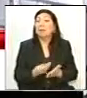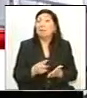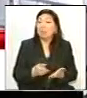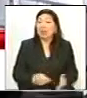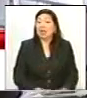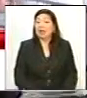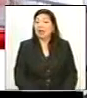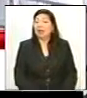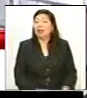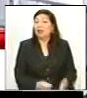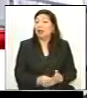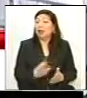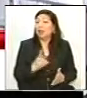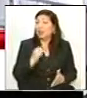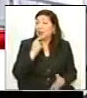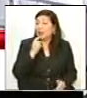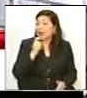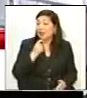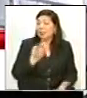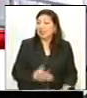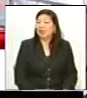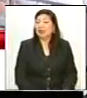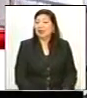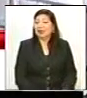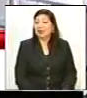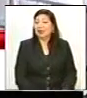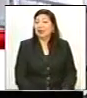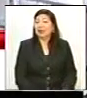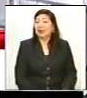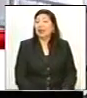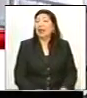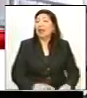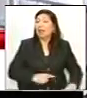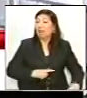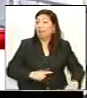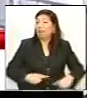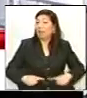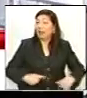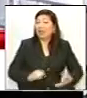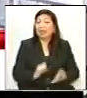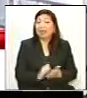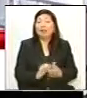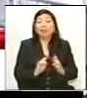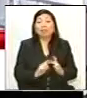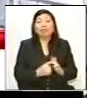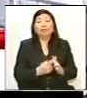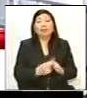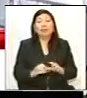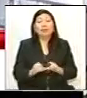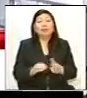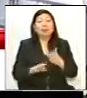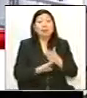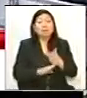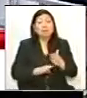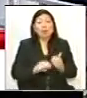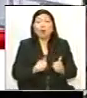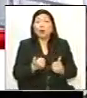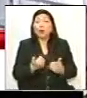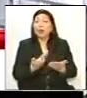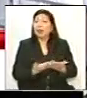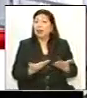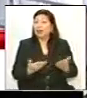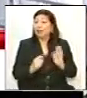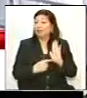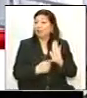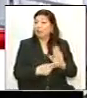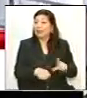sobrevaloradas, ahí están las partidas que no se necesitan, y no el direccionamiento que originalmente se hace en las bases, que es otro de los hitos, se